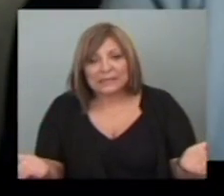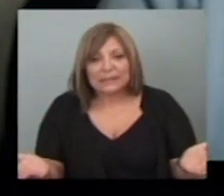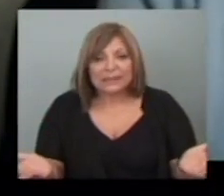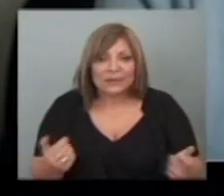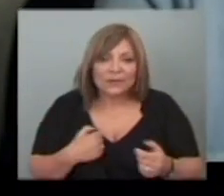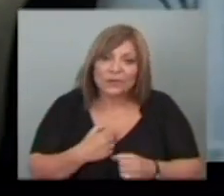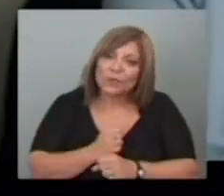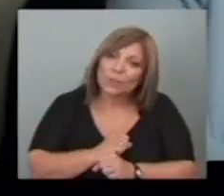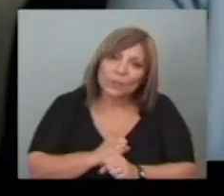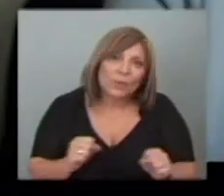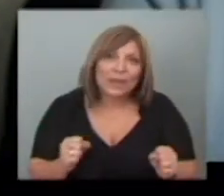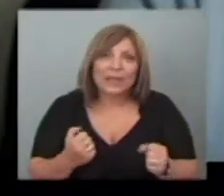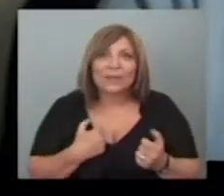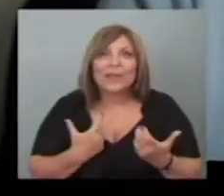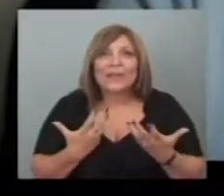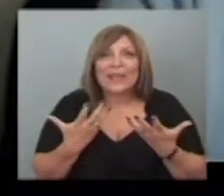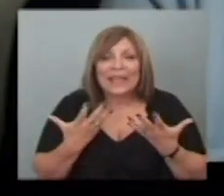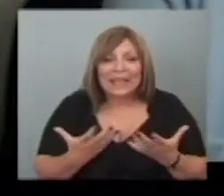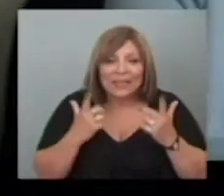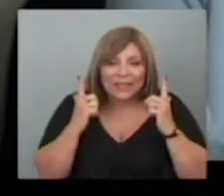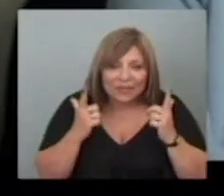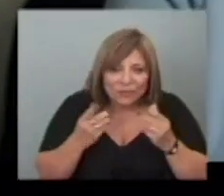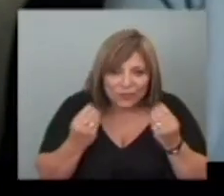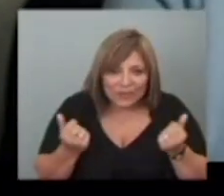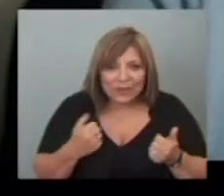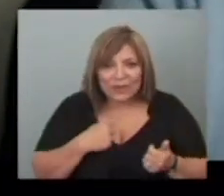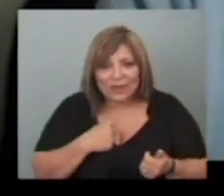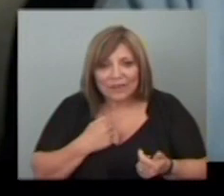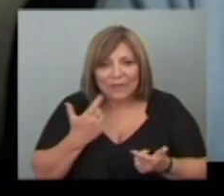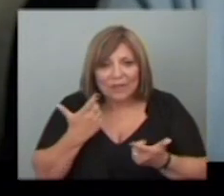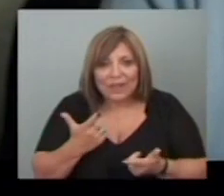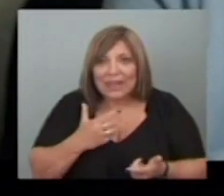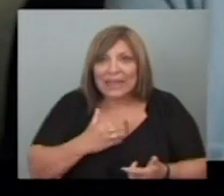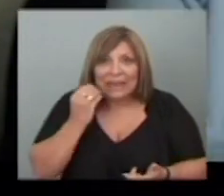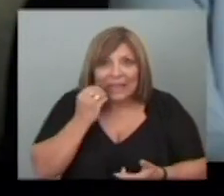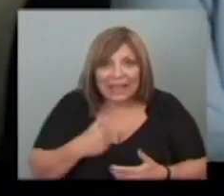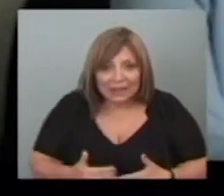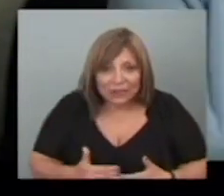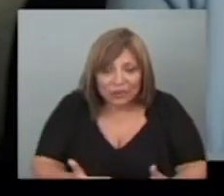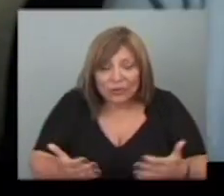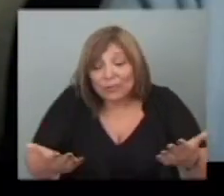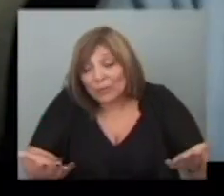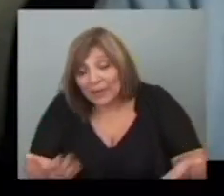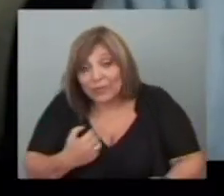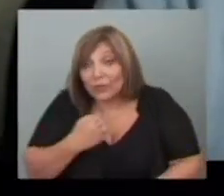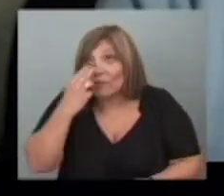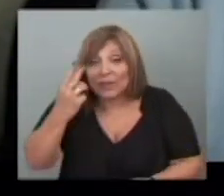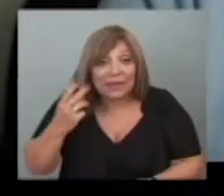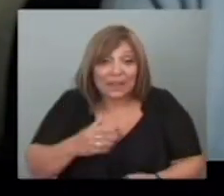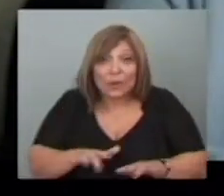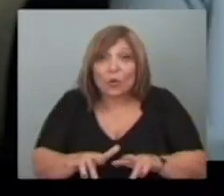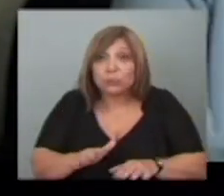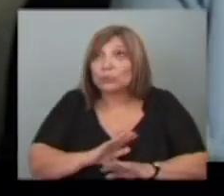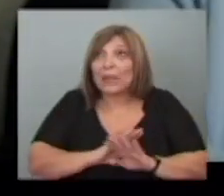No la puedo disfrutar como quisiera y ahora viene un segundo nieto en camino y tal, lo veré por la computadora,